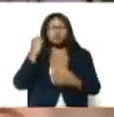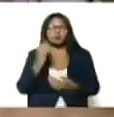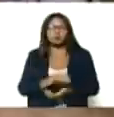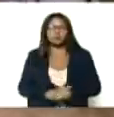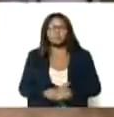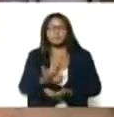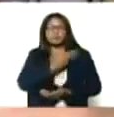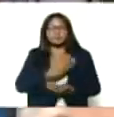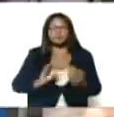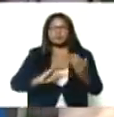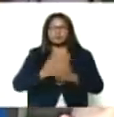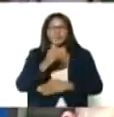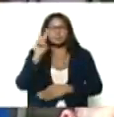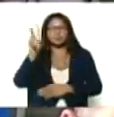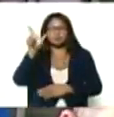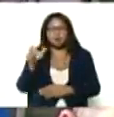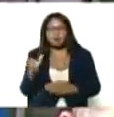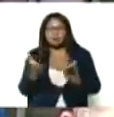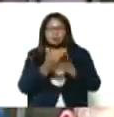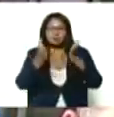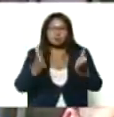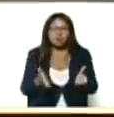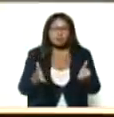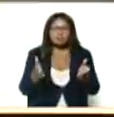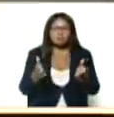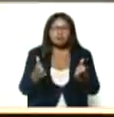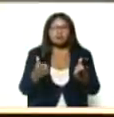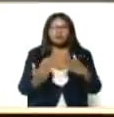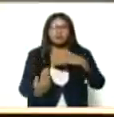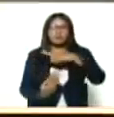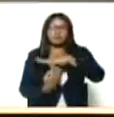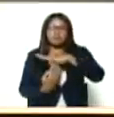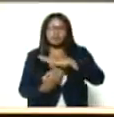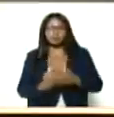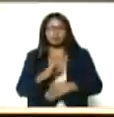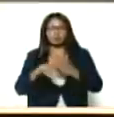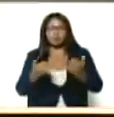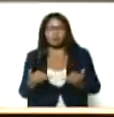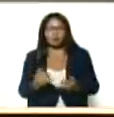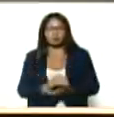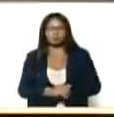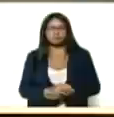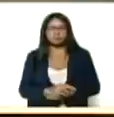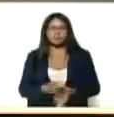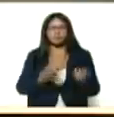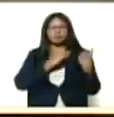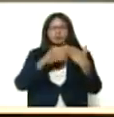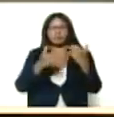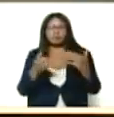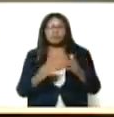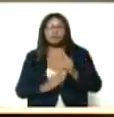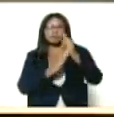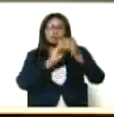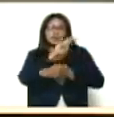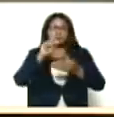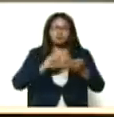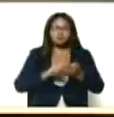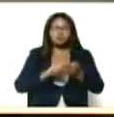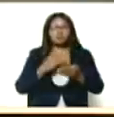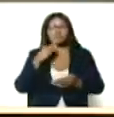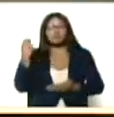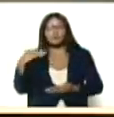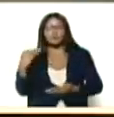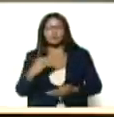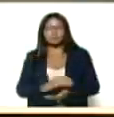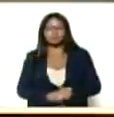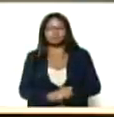Presidenta de la Federación Venezolana de Estudiantes de Educación Media de Venezuela. Miembro de la Dirección Nacional de la Juventud.